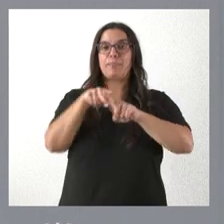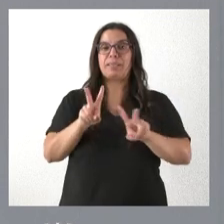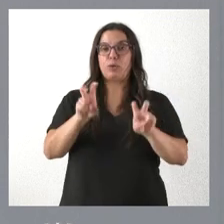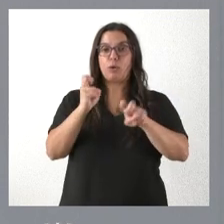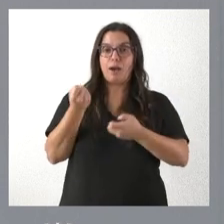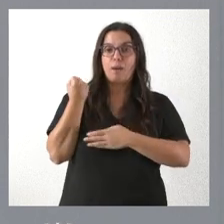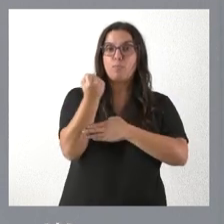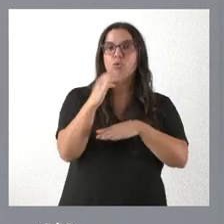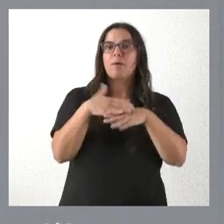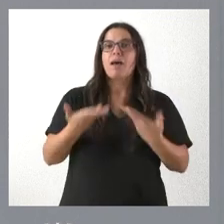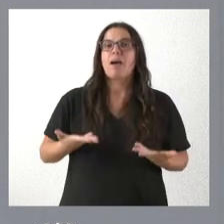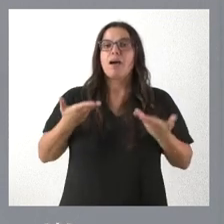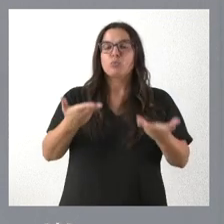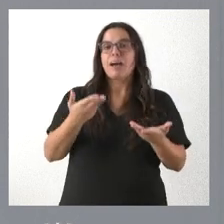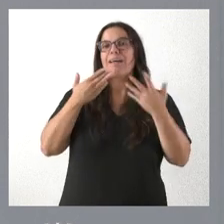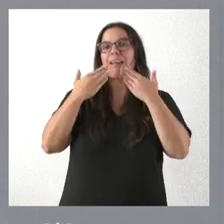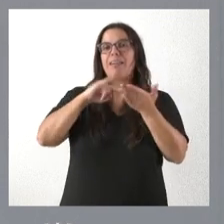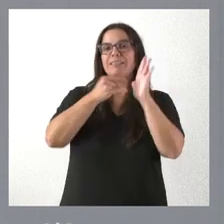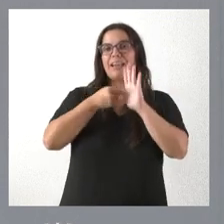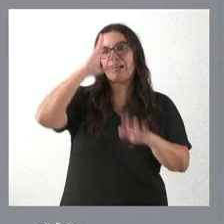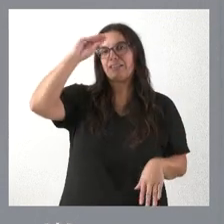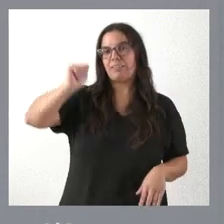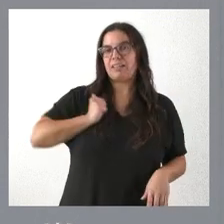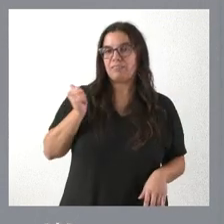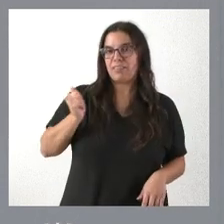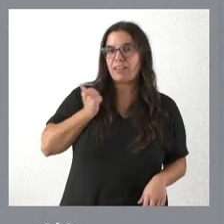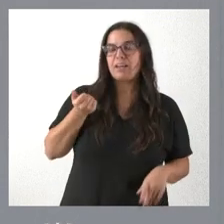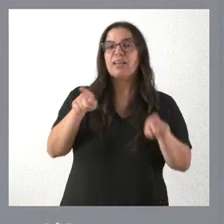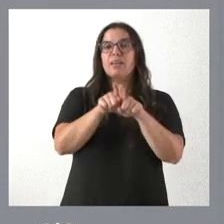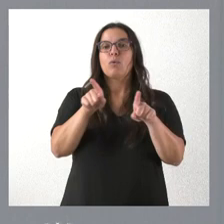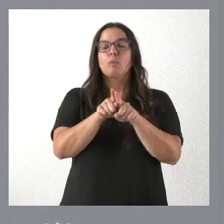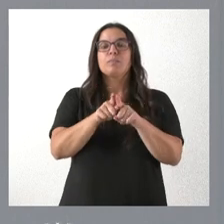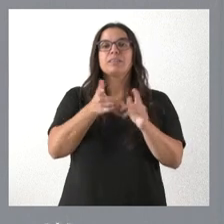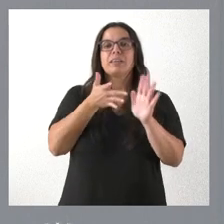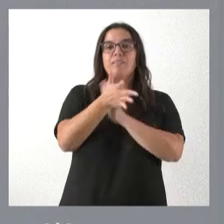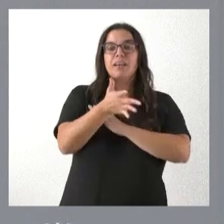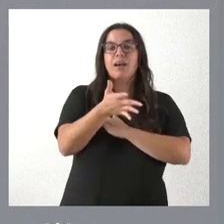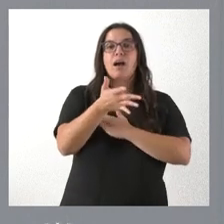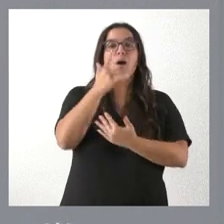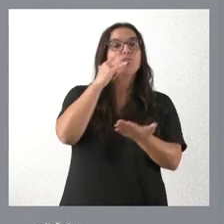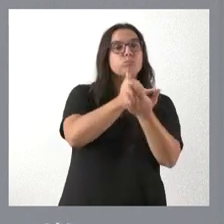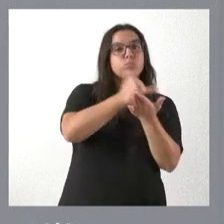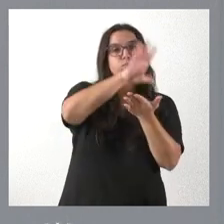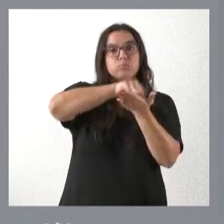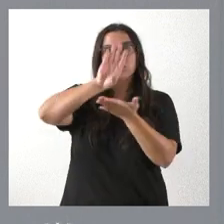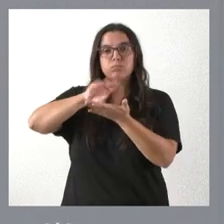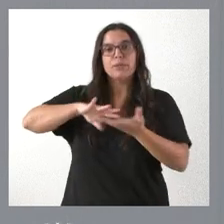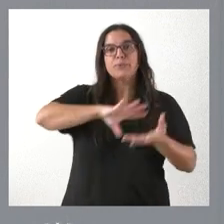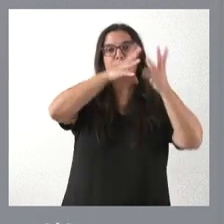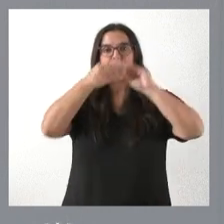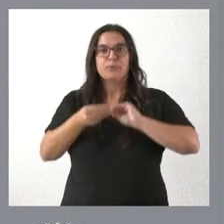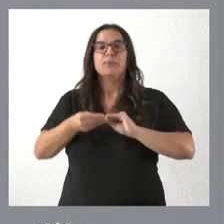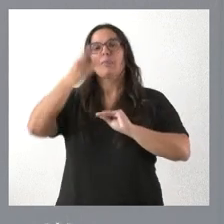ayuda basadas en técnicas de Inteligencia artificial mediante la digitalización de las muestras histológicas de los pacientes